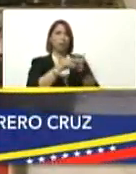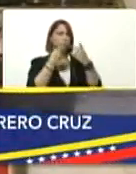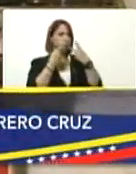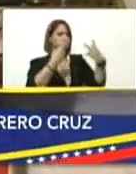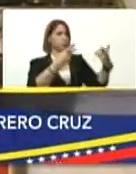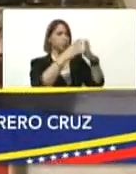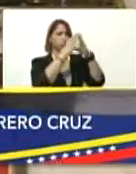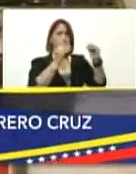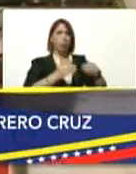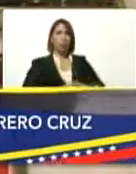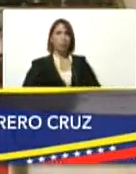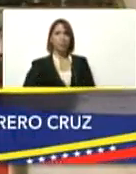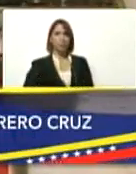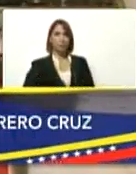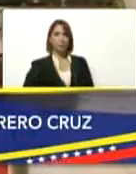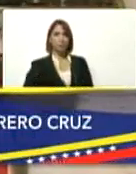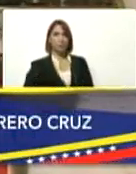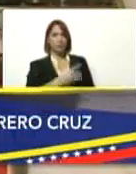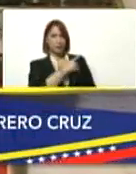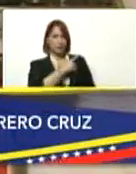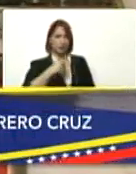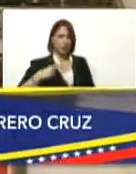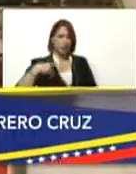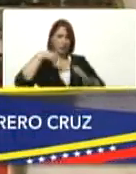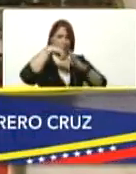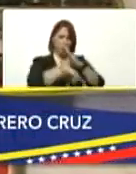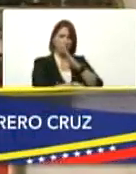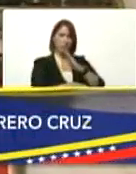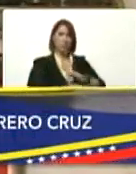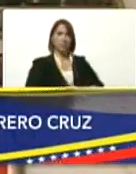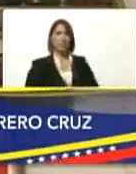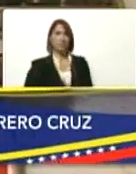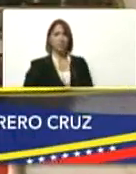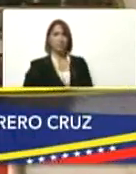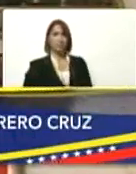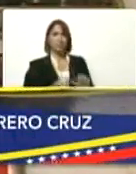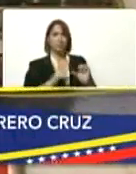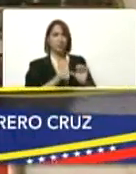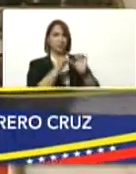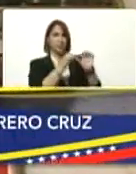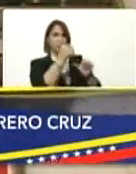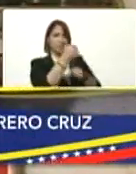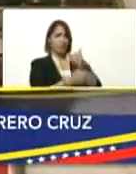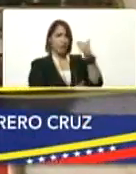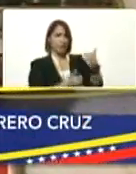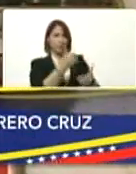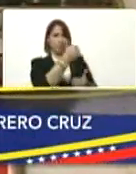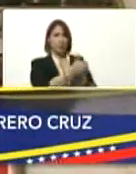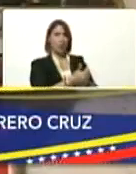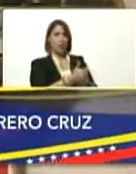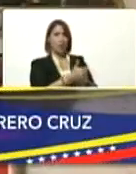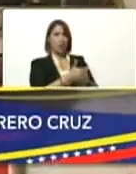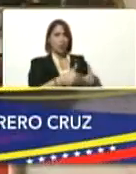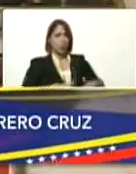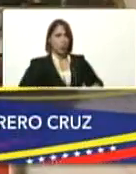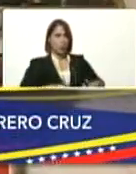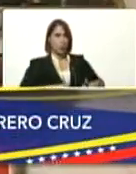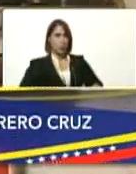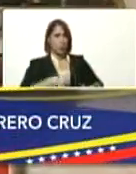ese deseo profundo de continuar avanzando en todo este empeño